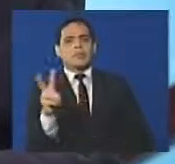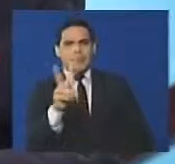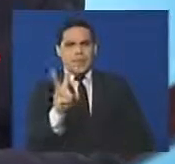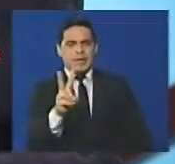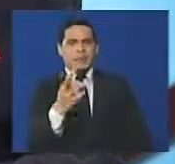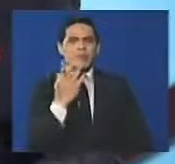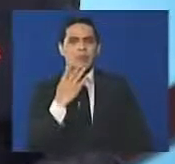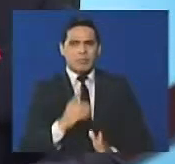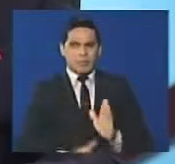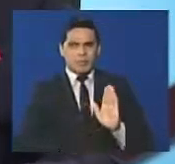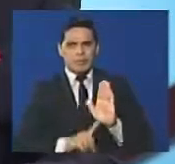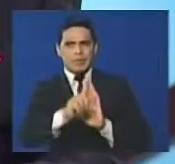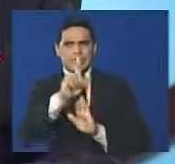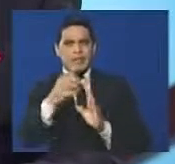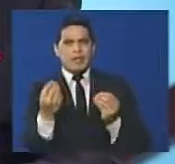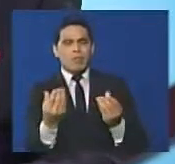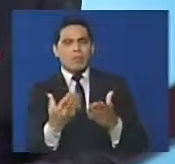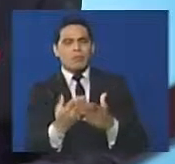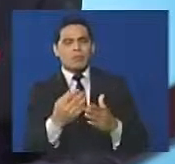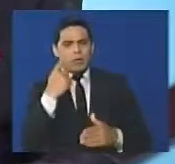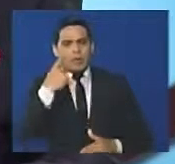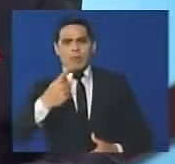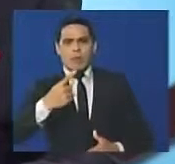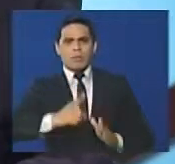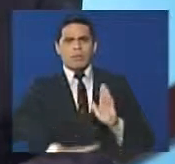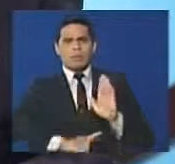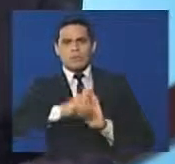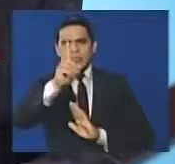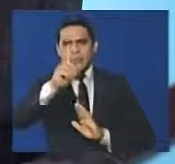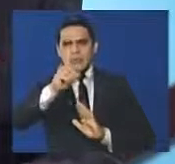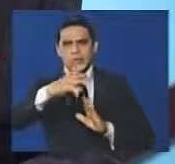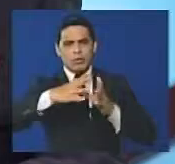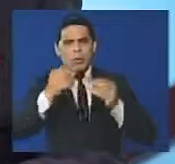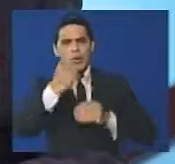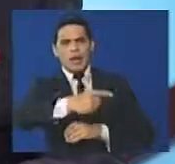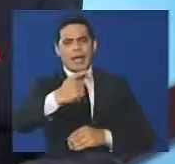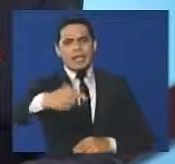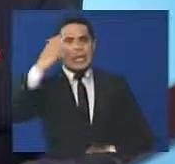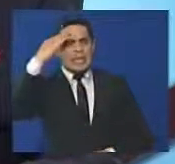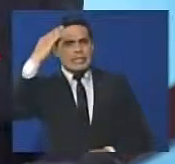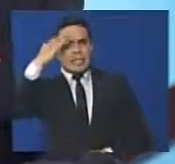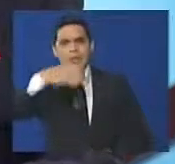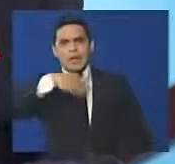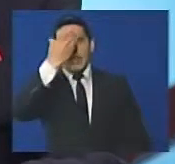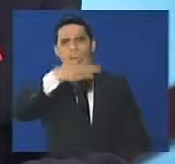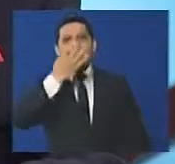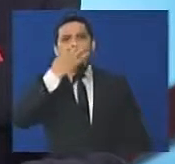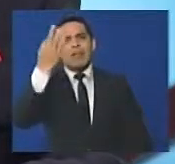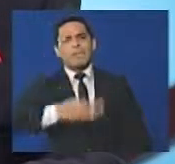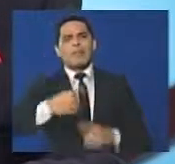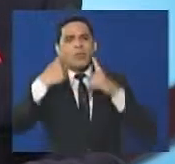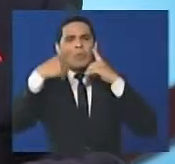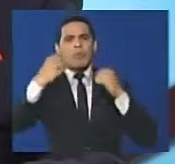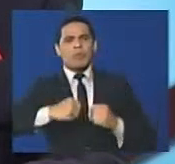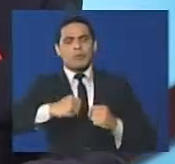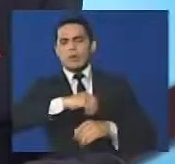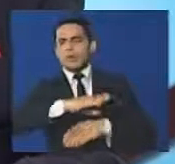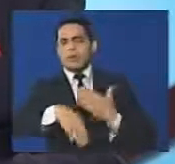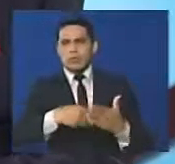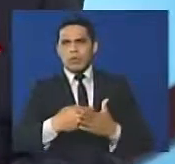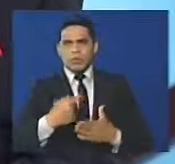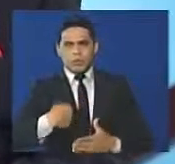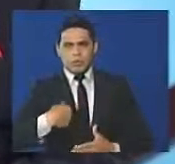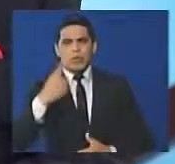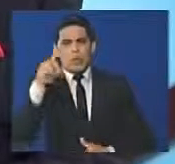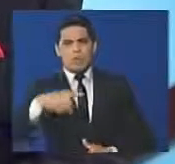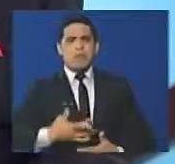ha evolucionado de una forma que todos los que saben cantar de verdad son profesionales. Y yo